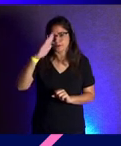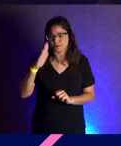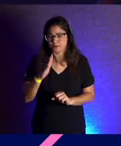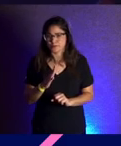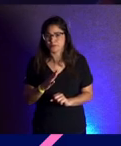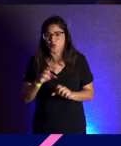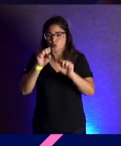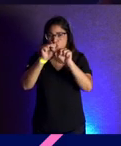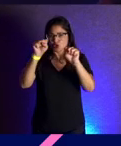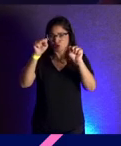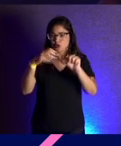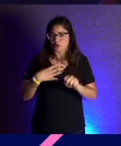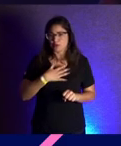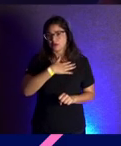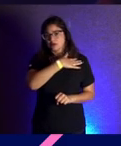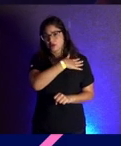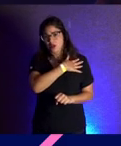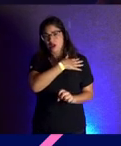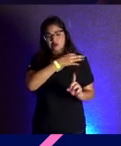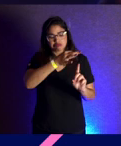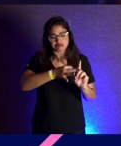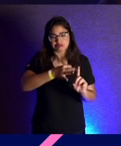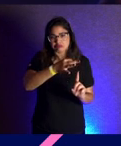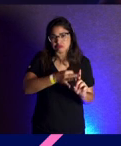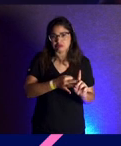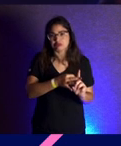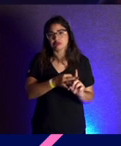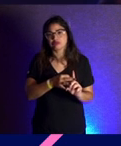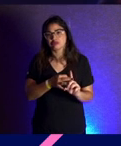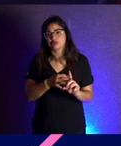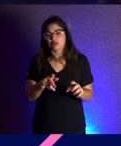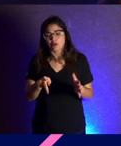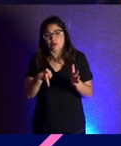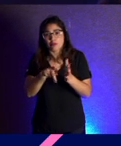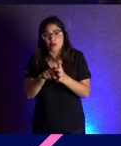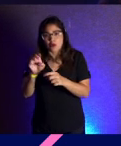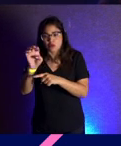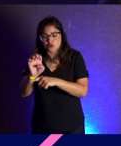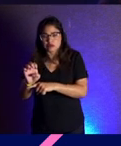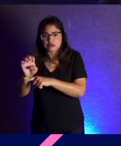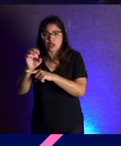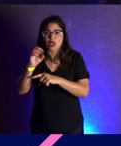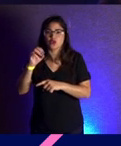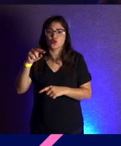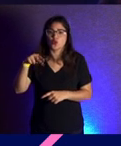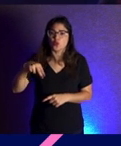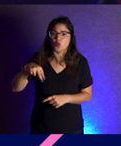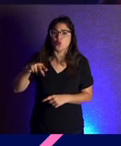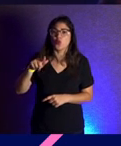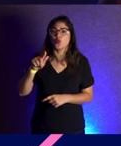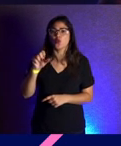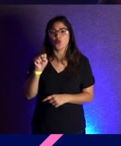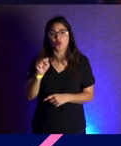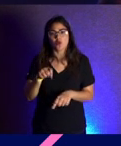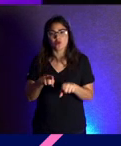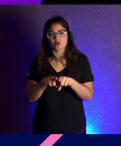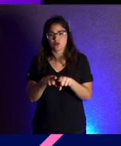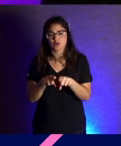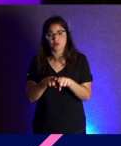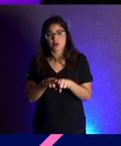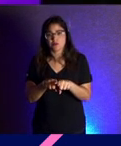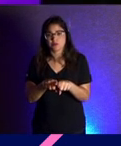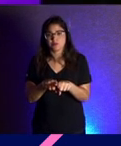Nación, o parte de la Nación, incluyendo parte de la Nación, incluyendo parte de la Nación, incluyendo a ONGs que se enfocaron